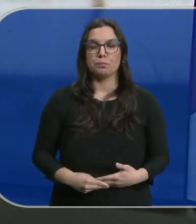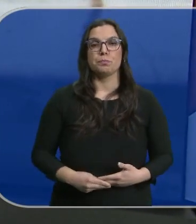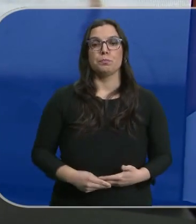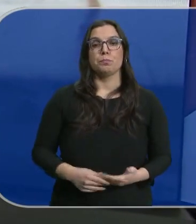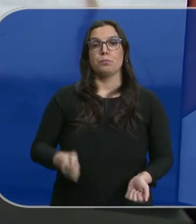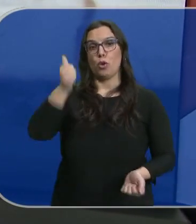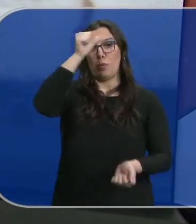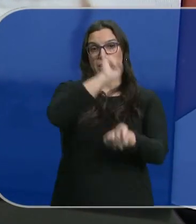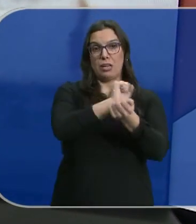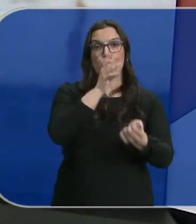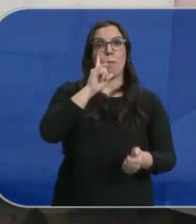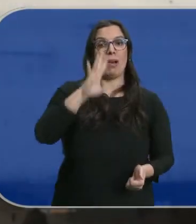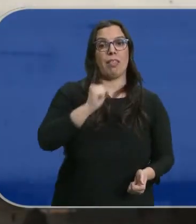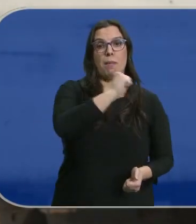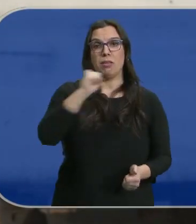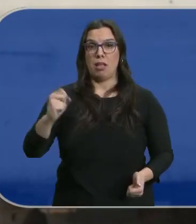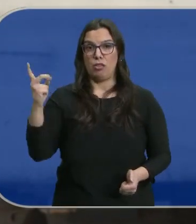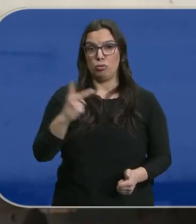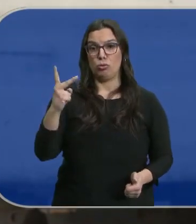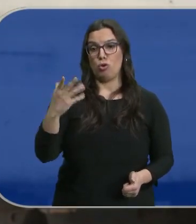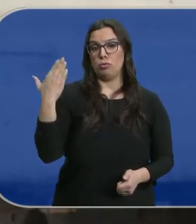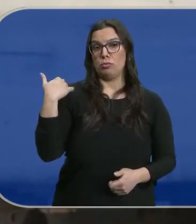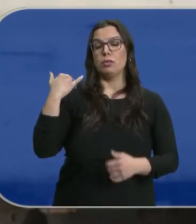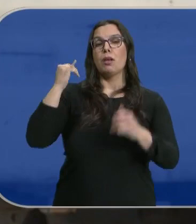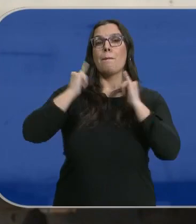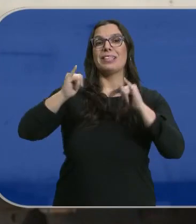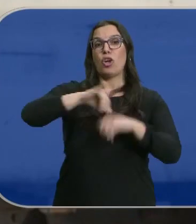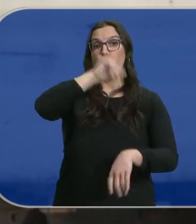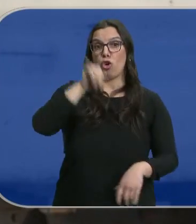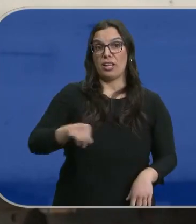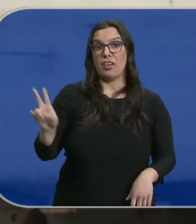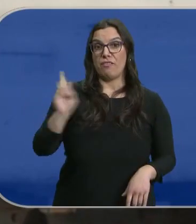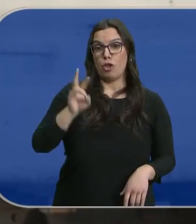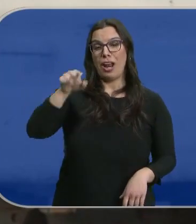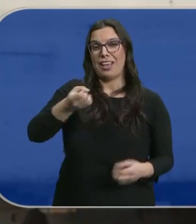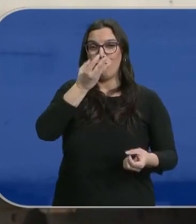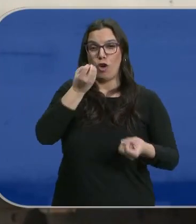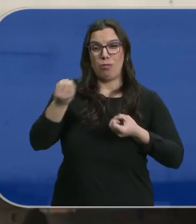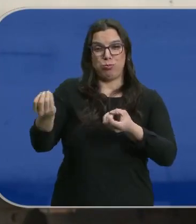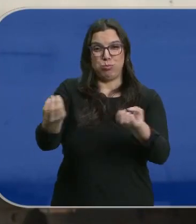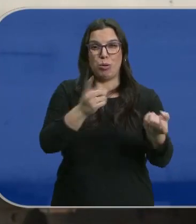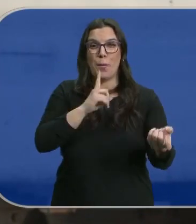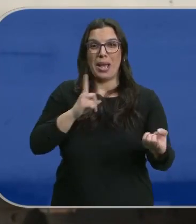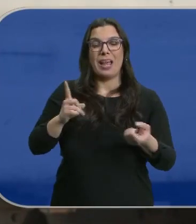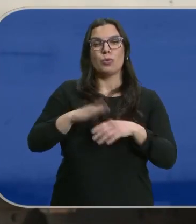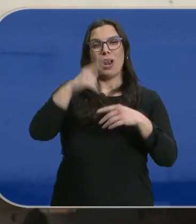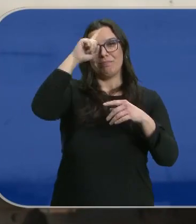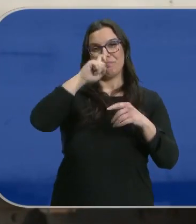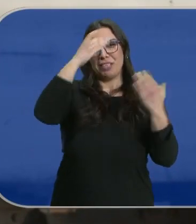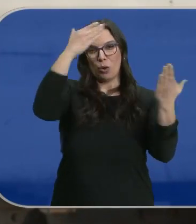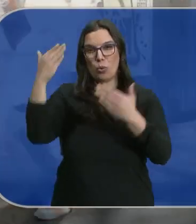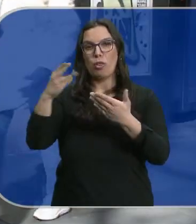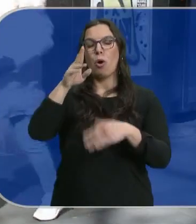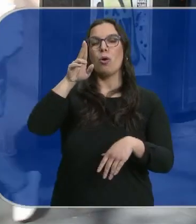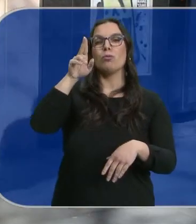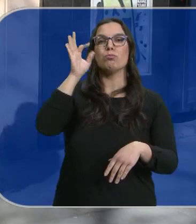El detenido por el doble asesinato cometido en el Paseo de Zorrilla, donde hoy hay flores y velas en recuerdo de Paloma y de